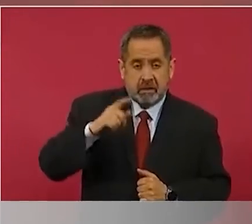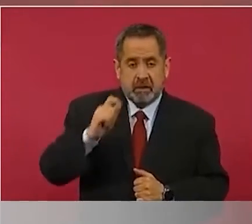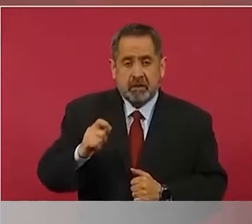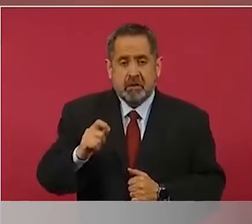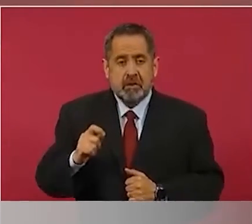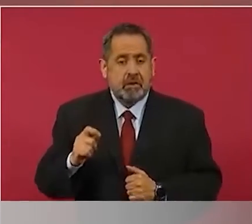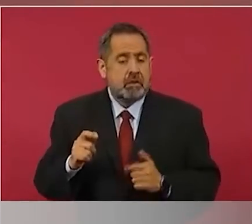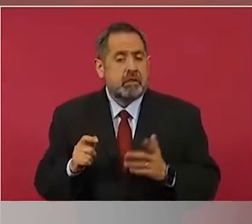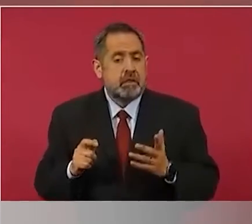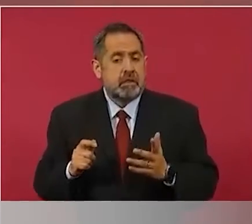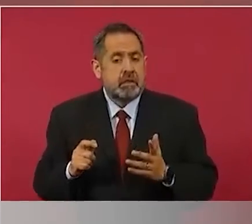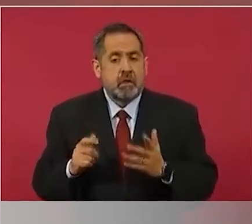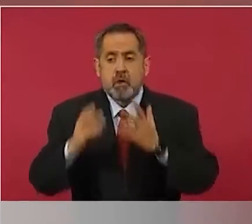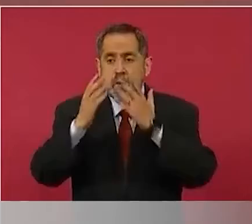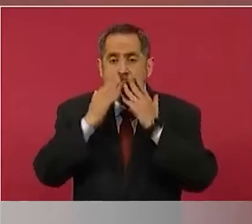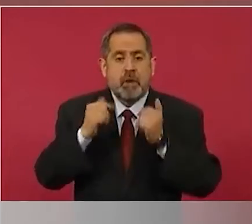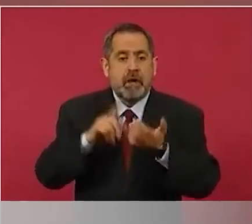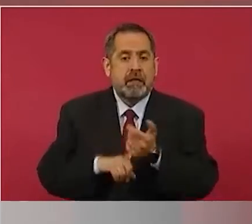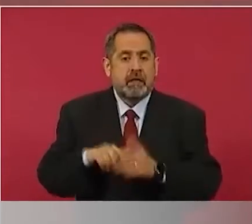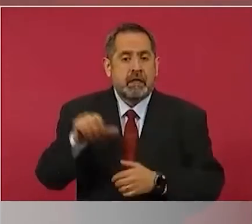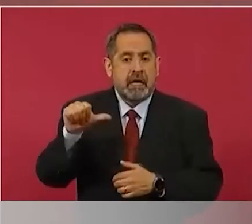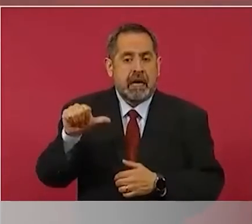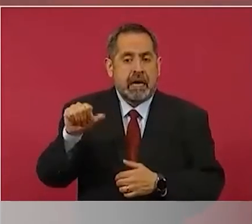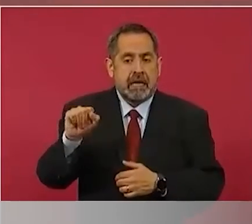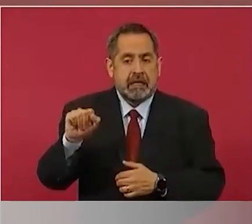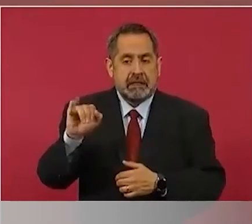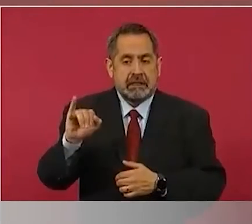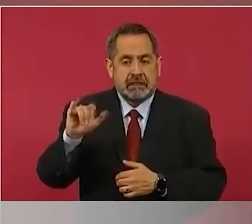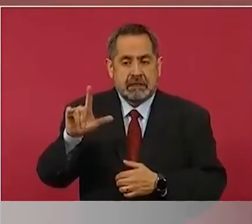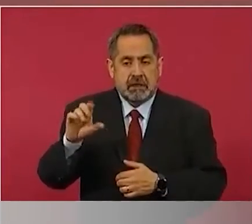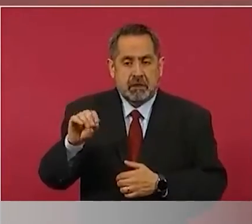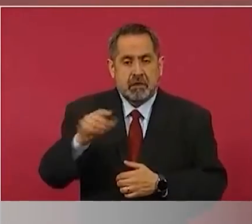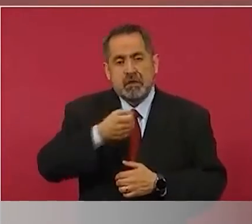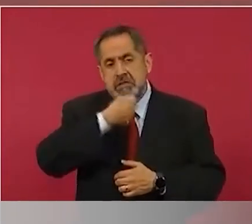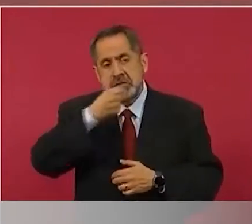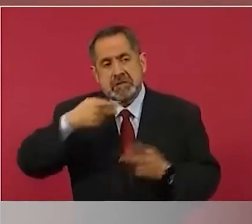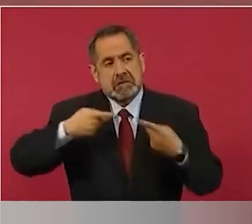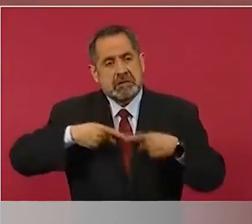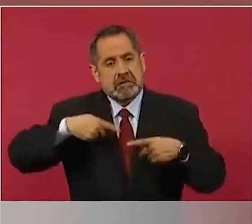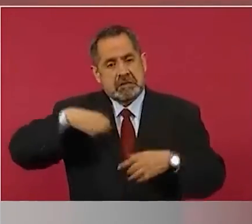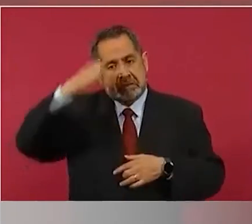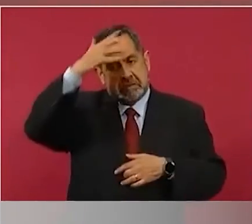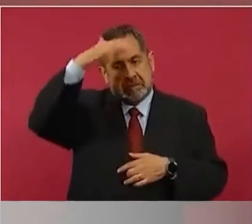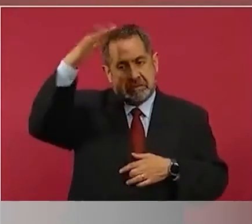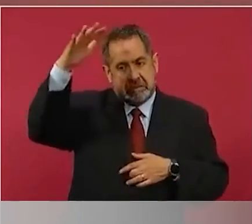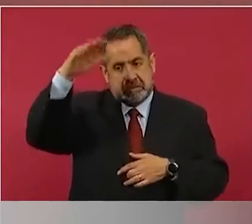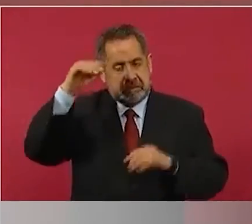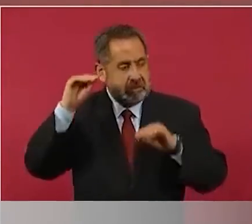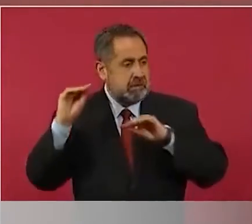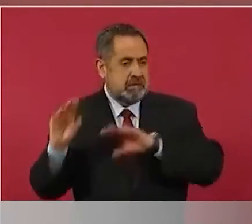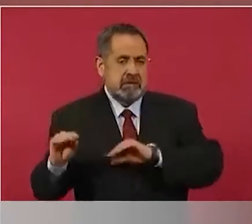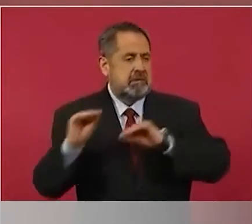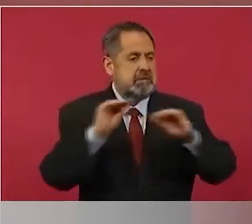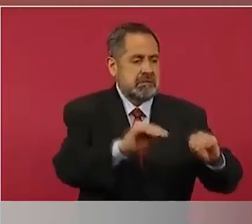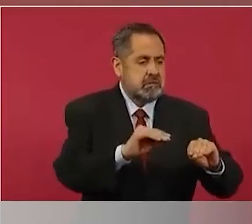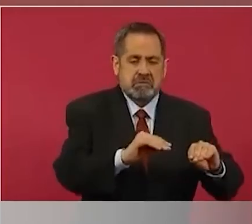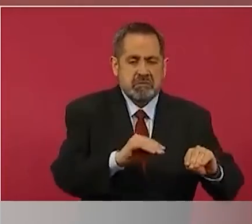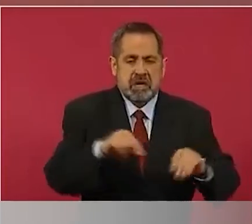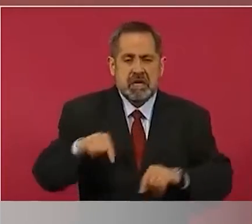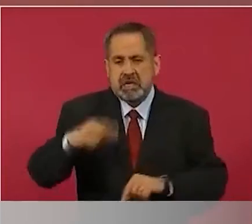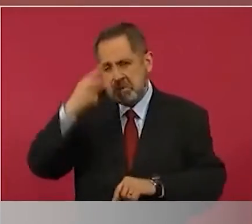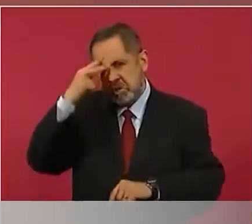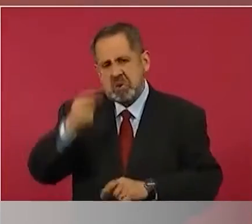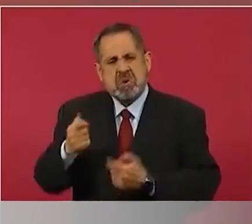el número de asilos para adultos mayores que existen en otros